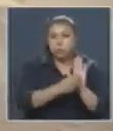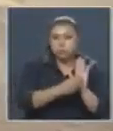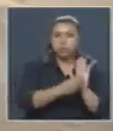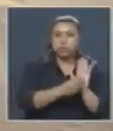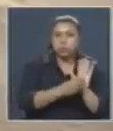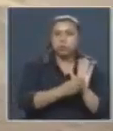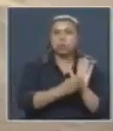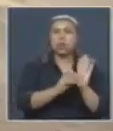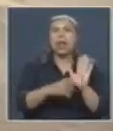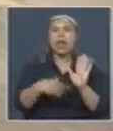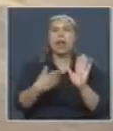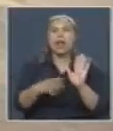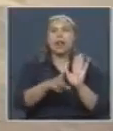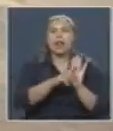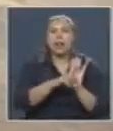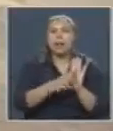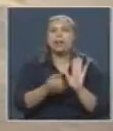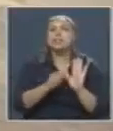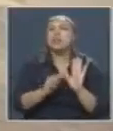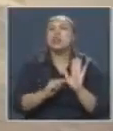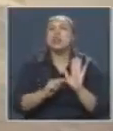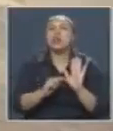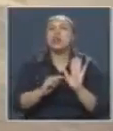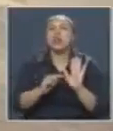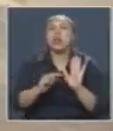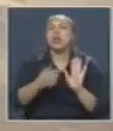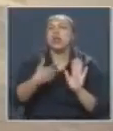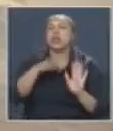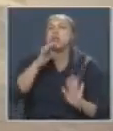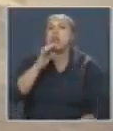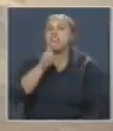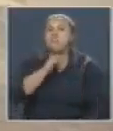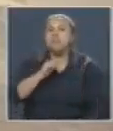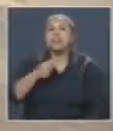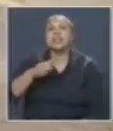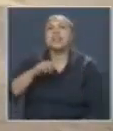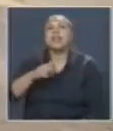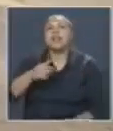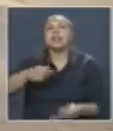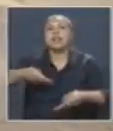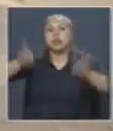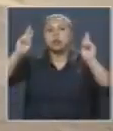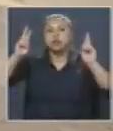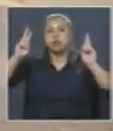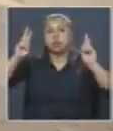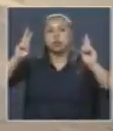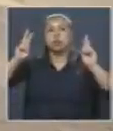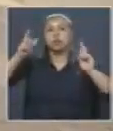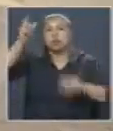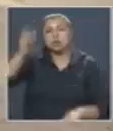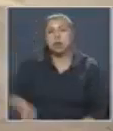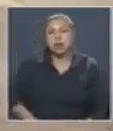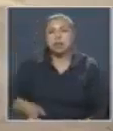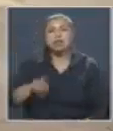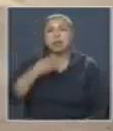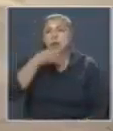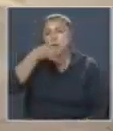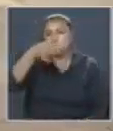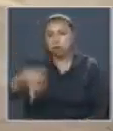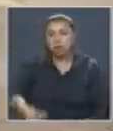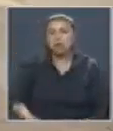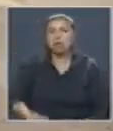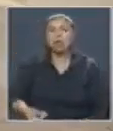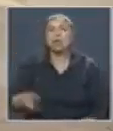actual en que no se reconocen los derechos de los trabajadores y eso lo que fue lo que planteamos nosotros desde el frente amplio en la comisión de